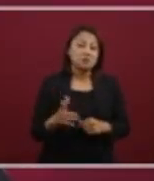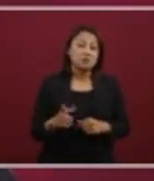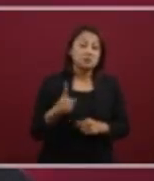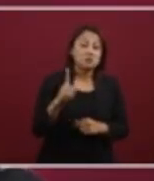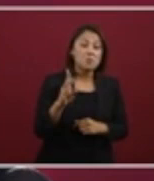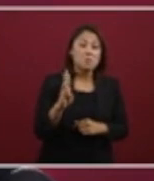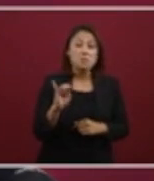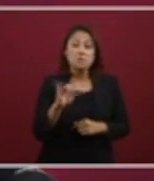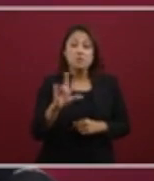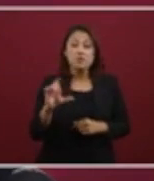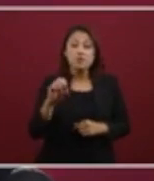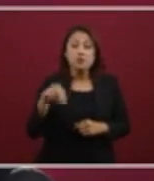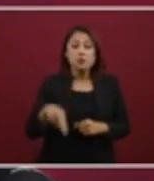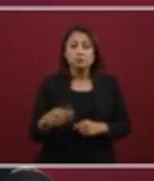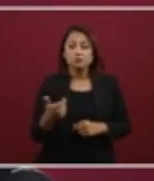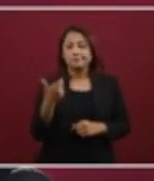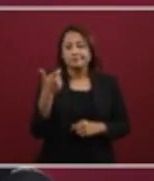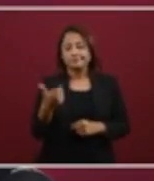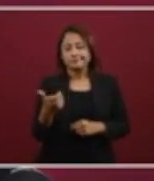1 billón de pesos.